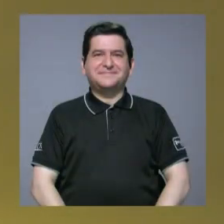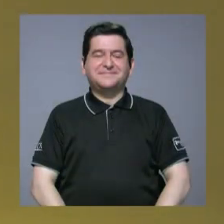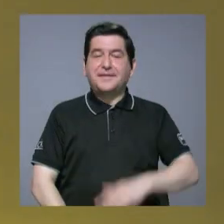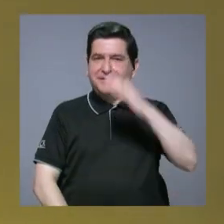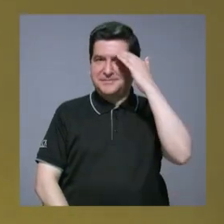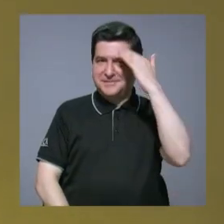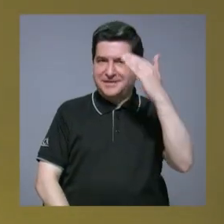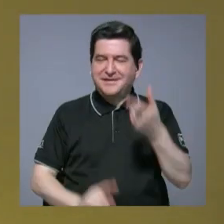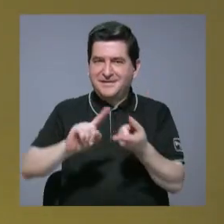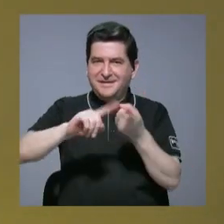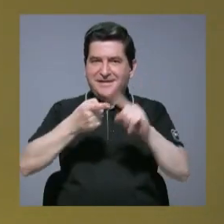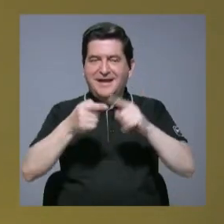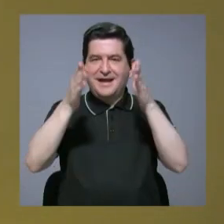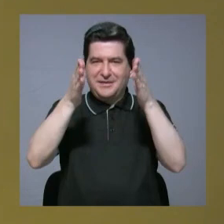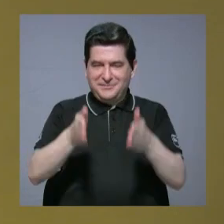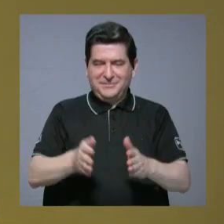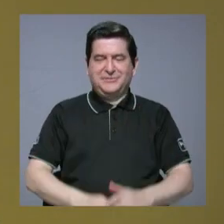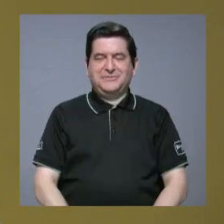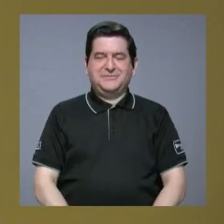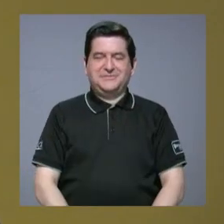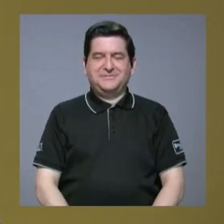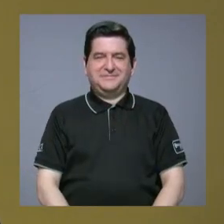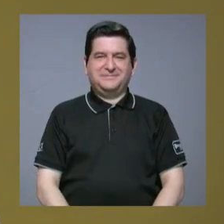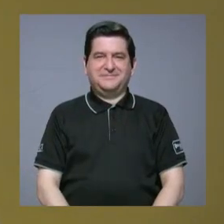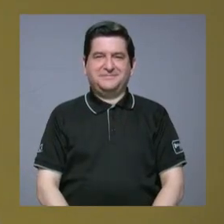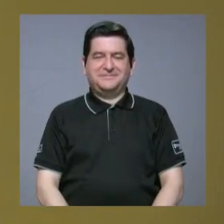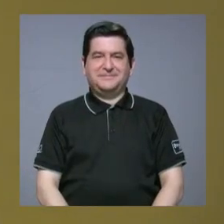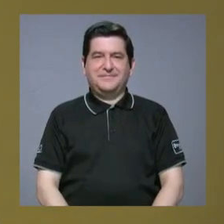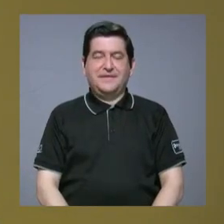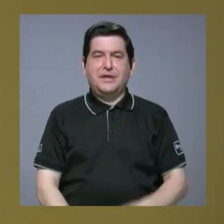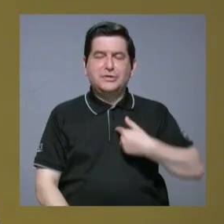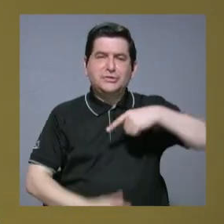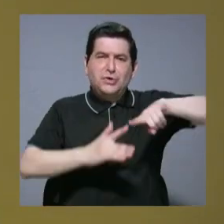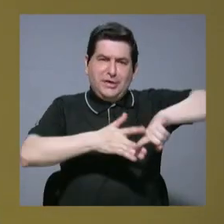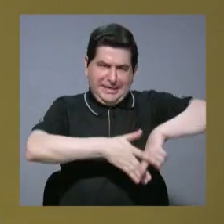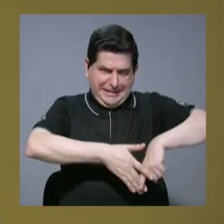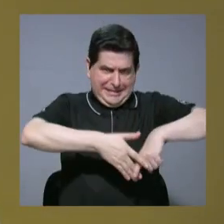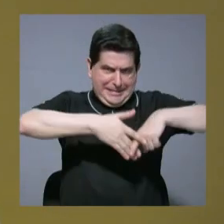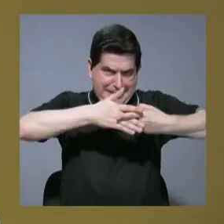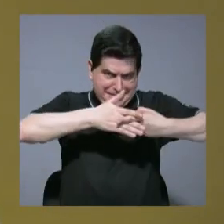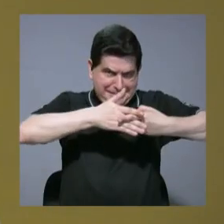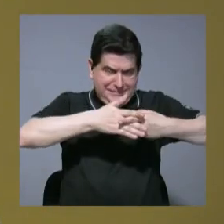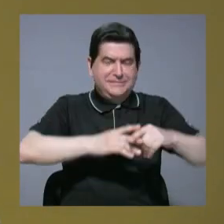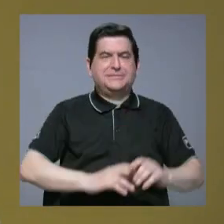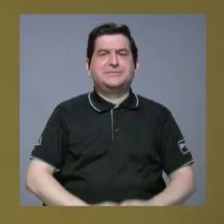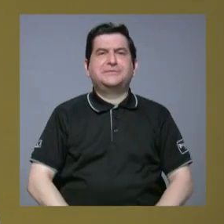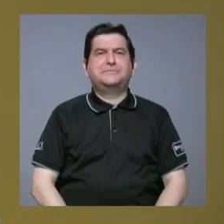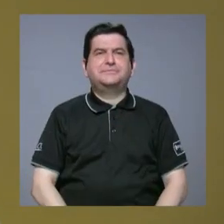Los saludamos, amigas y amigos, y quiero empezar